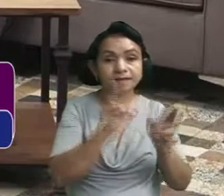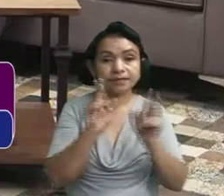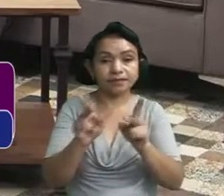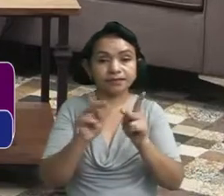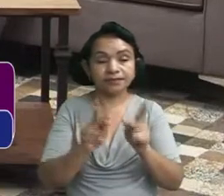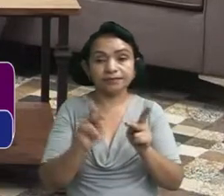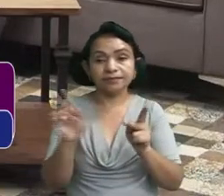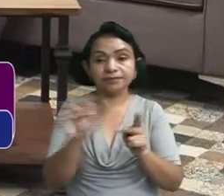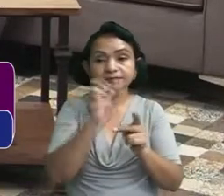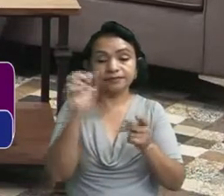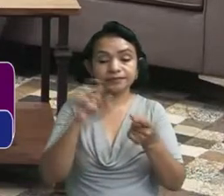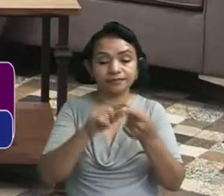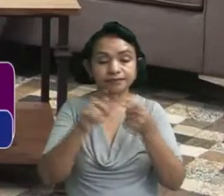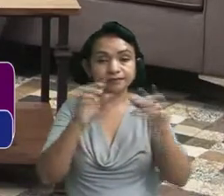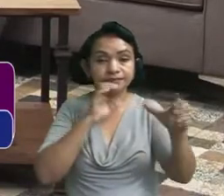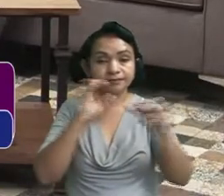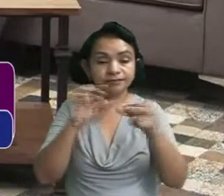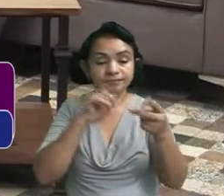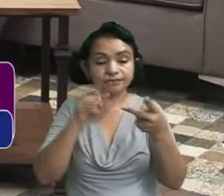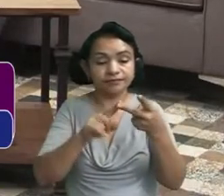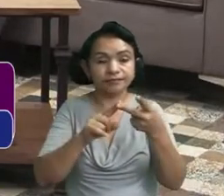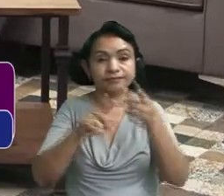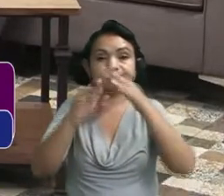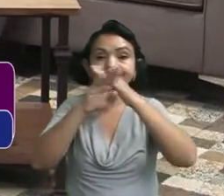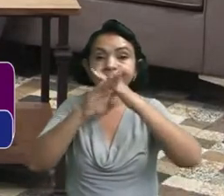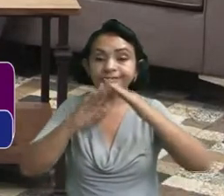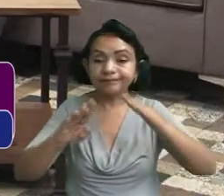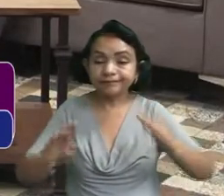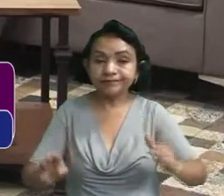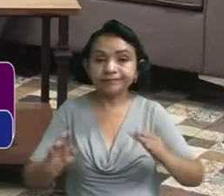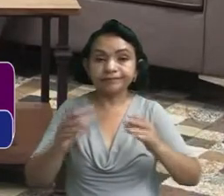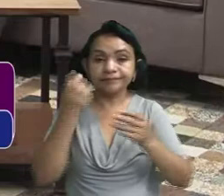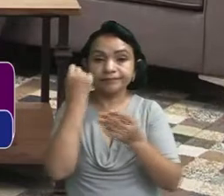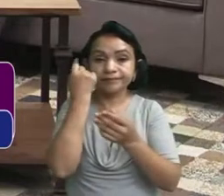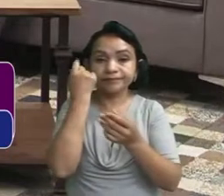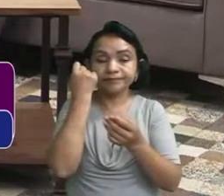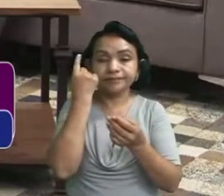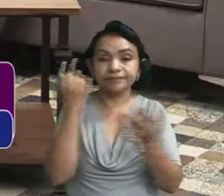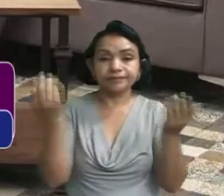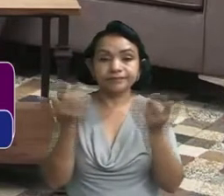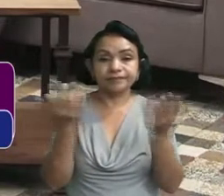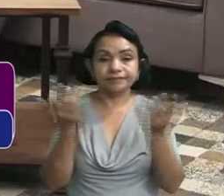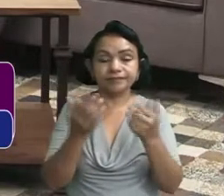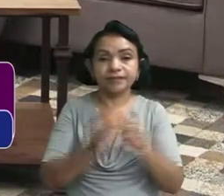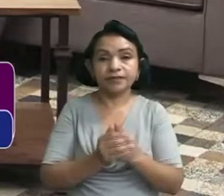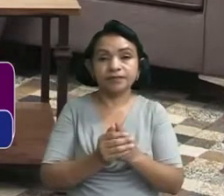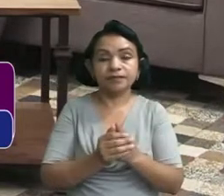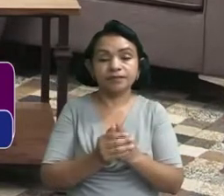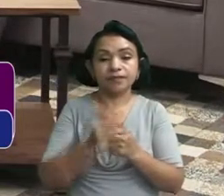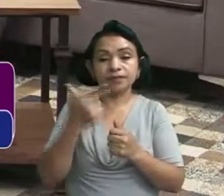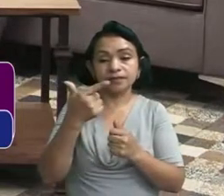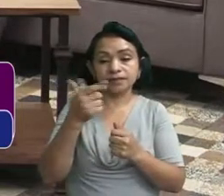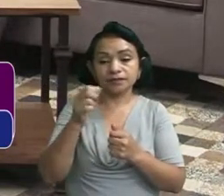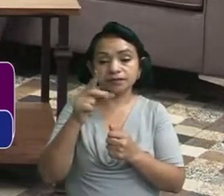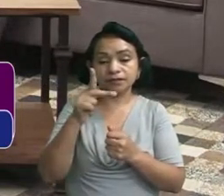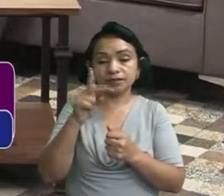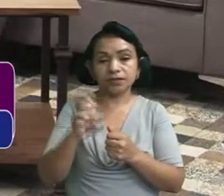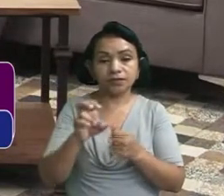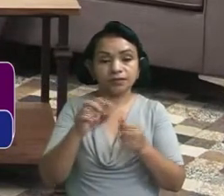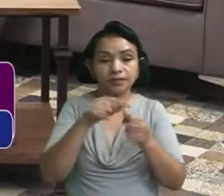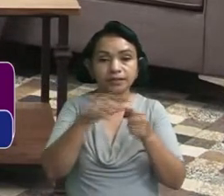entonces el otro componente es el diálogo, la reconciliación. Precisamente tenemos que entendernos que, sobre todo con el golpe, esa